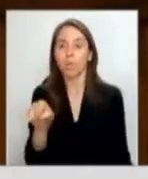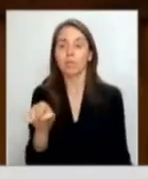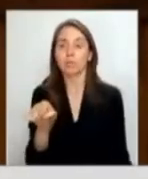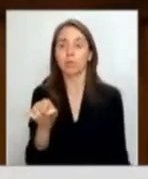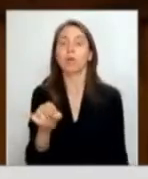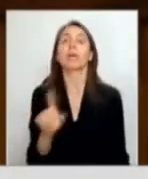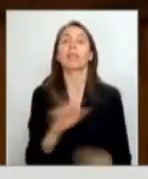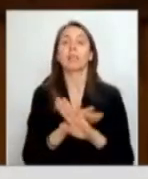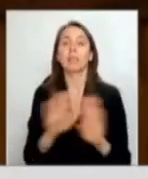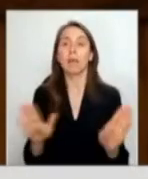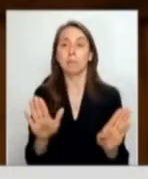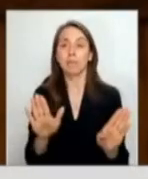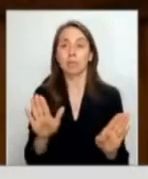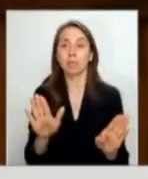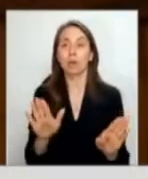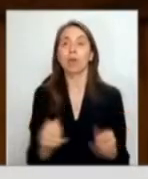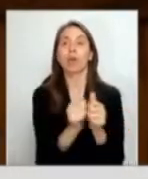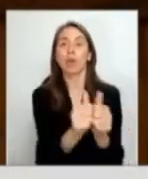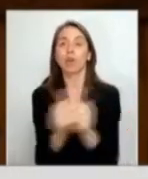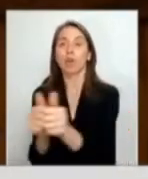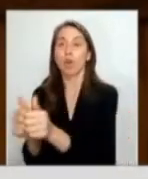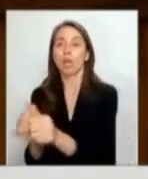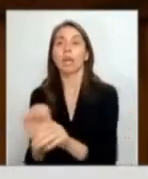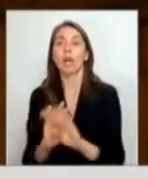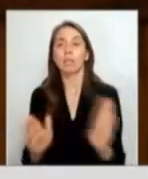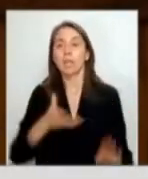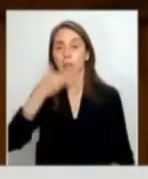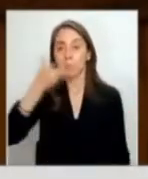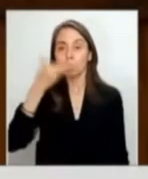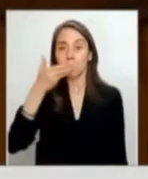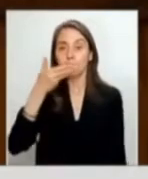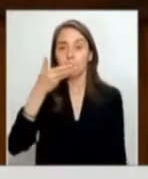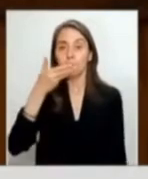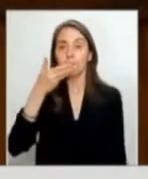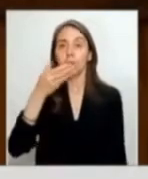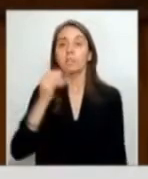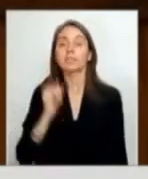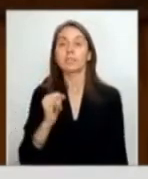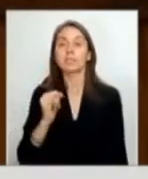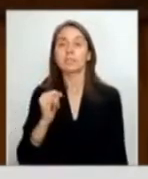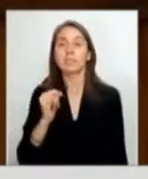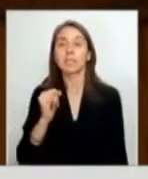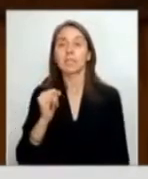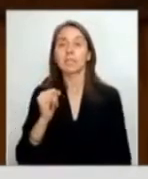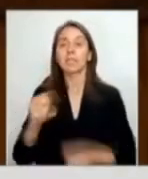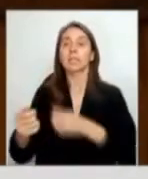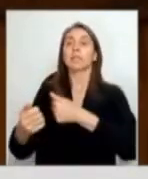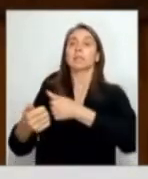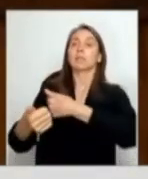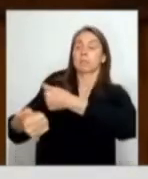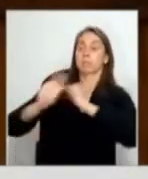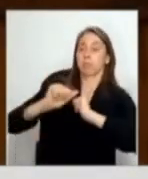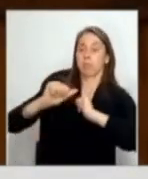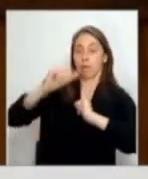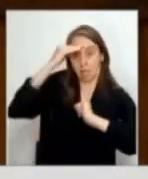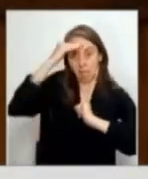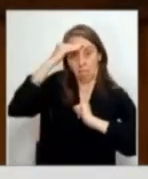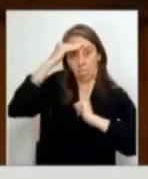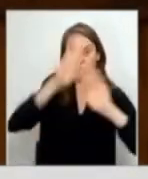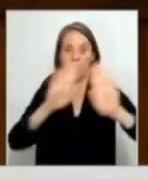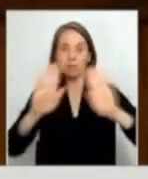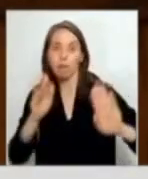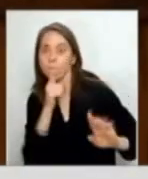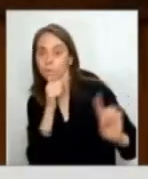termino, colegas, termino. Si nos gana la desconfianza y la sospecha, no